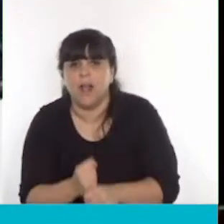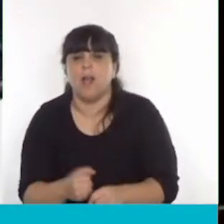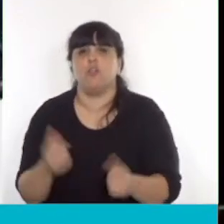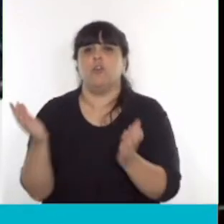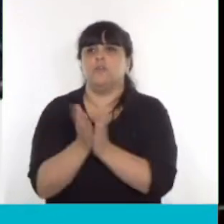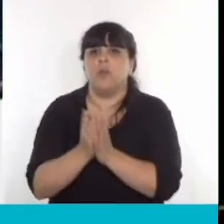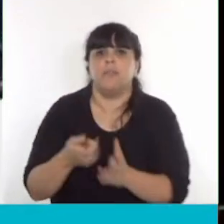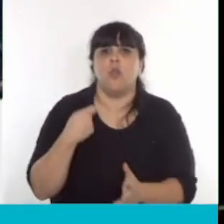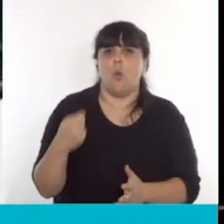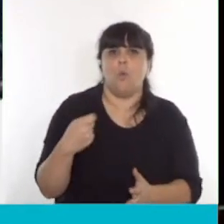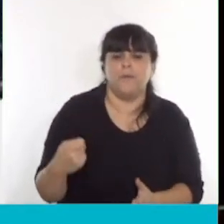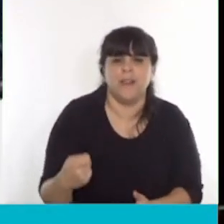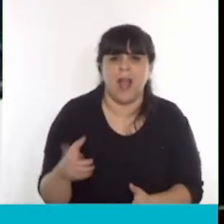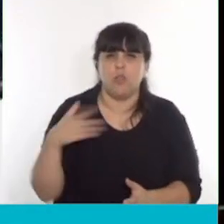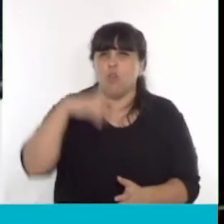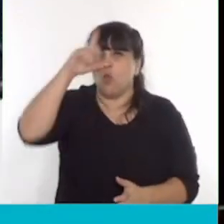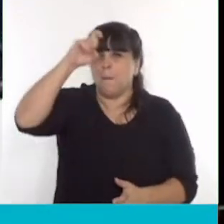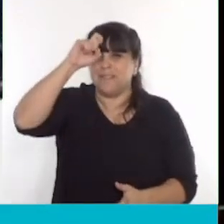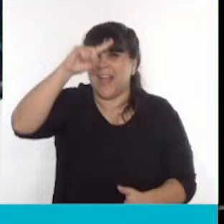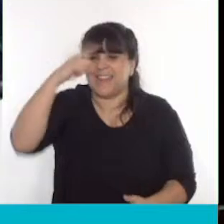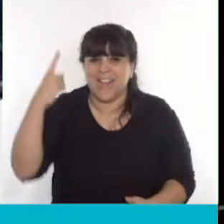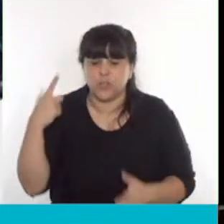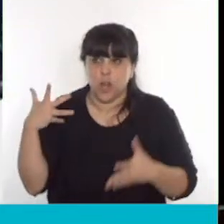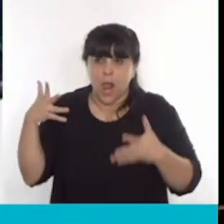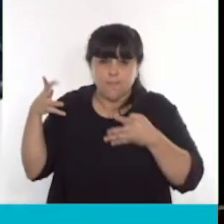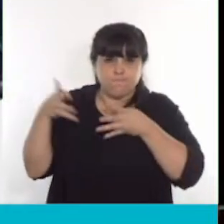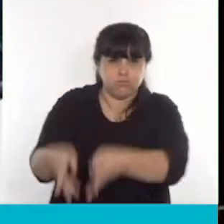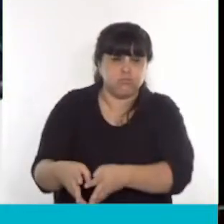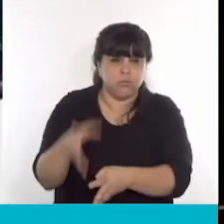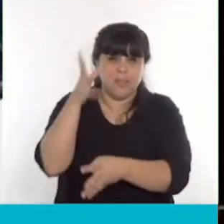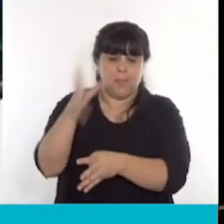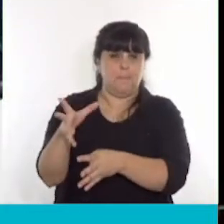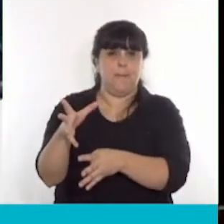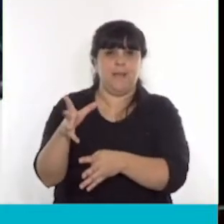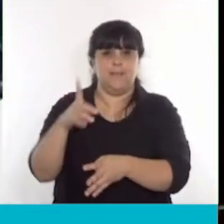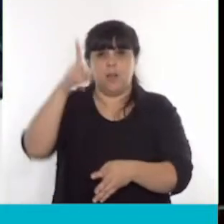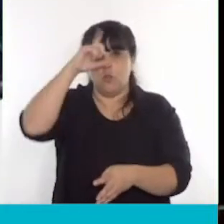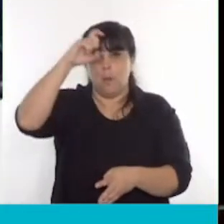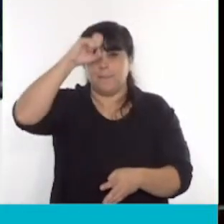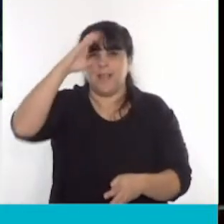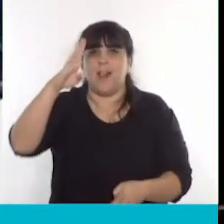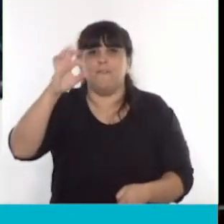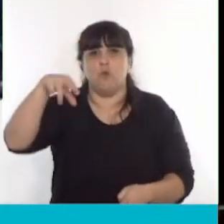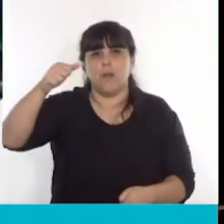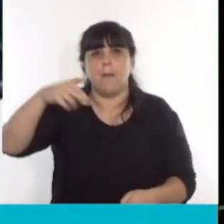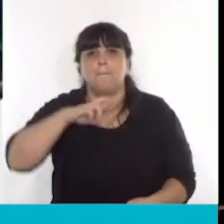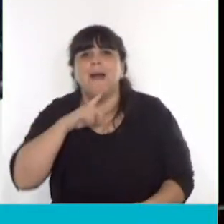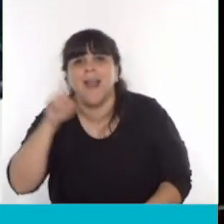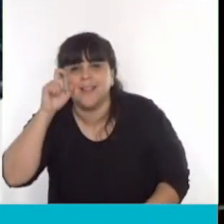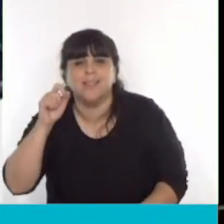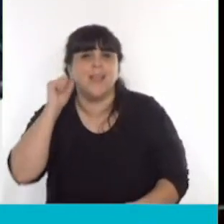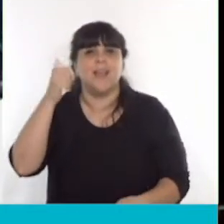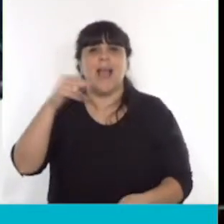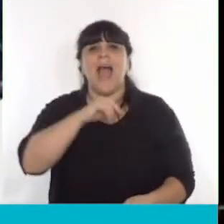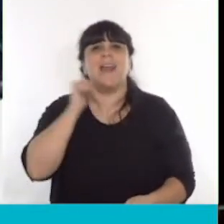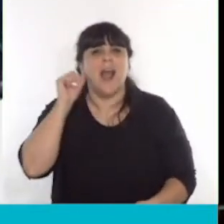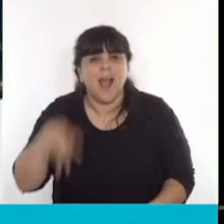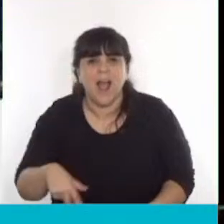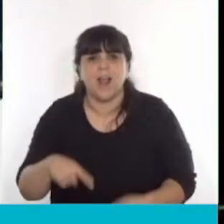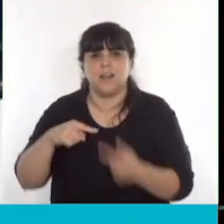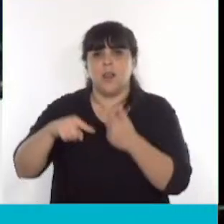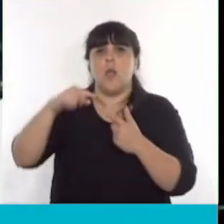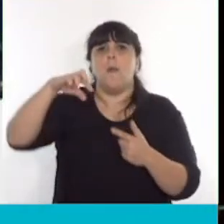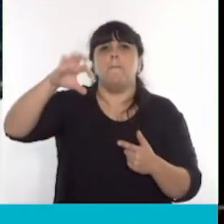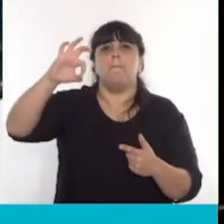hospitales nacionales el ataque, por ejemplo, al Hospital Bonaparte, al Hospital Garrahan, al Hospital Posadas, que se encuentran